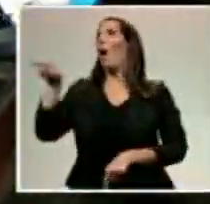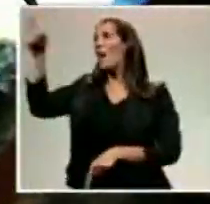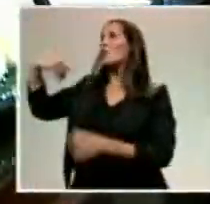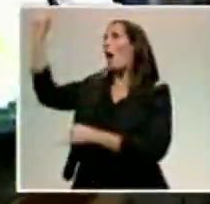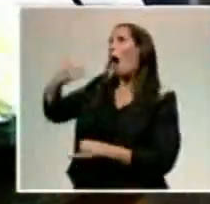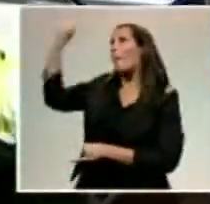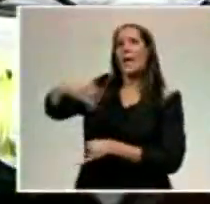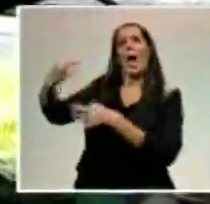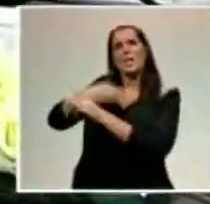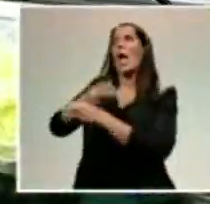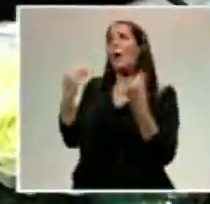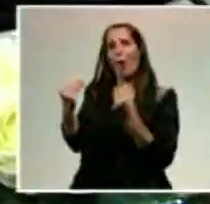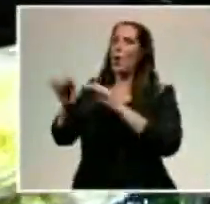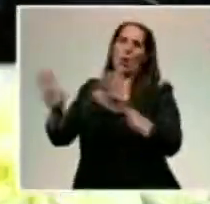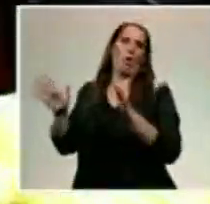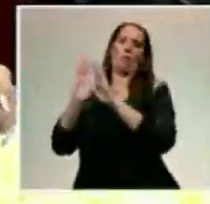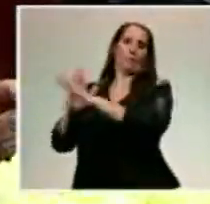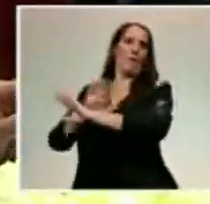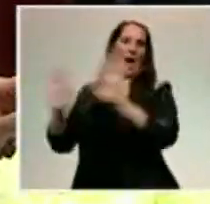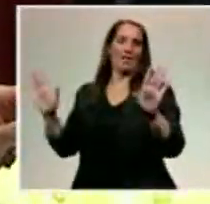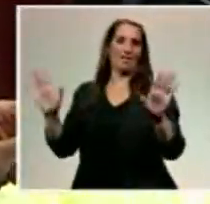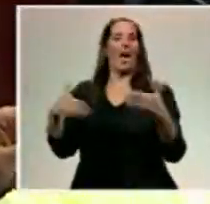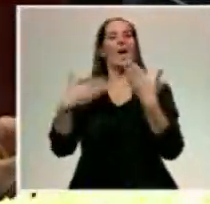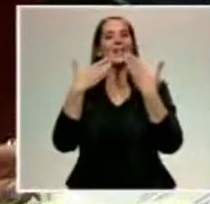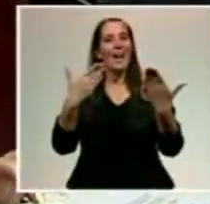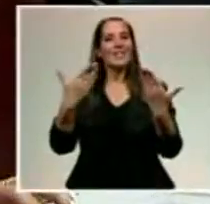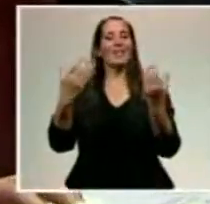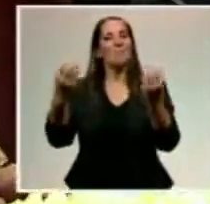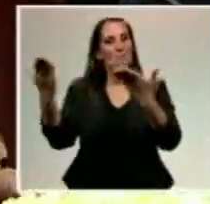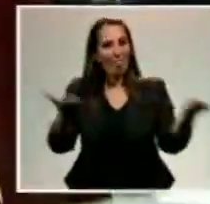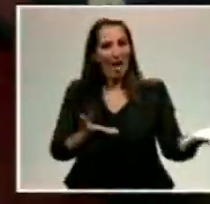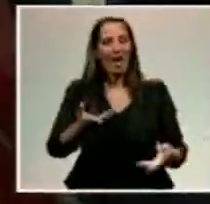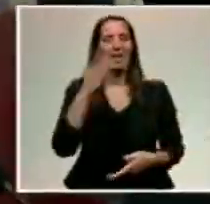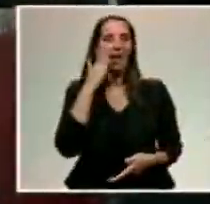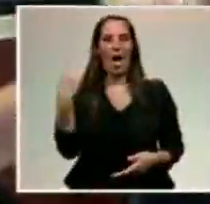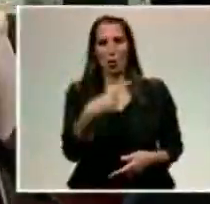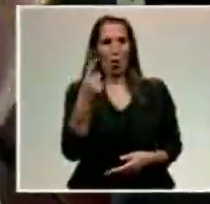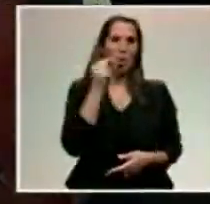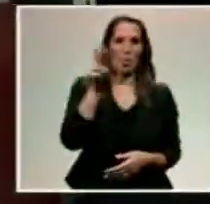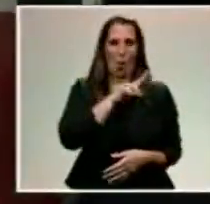indicaciones o consejos. Muchas gracias y muy buenas tardes a todos y a todas.